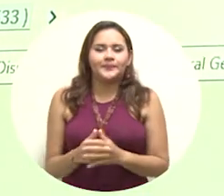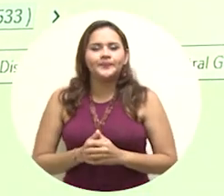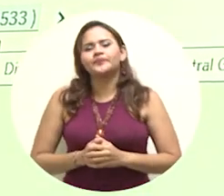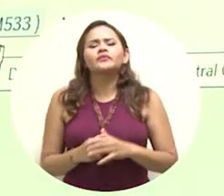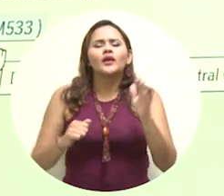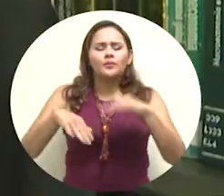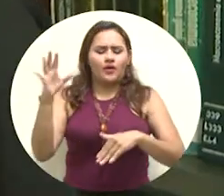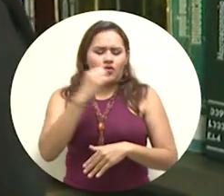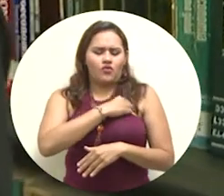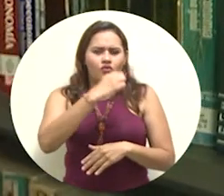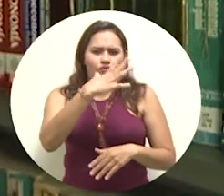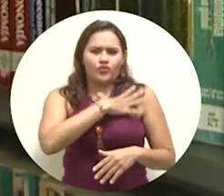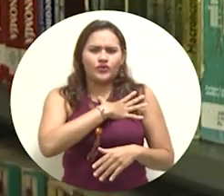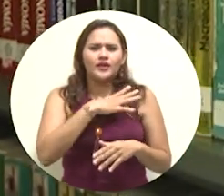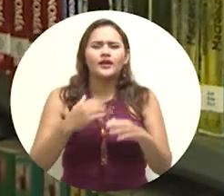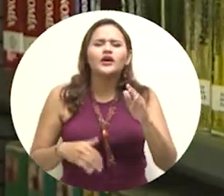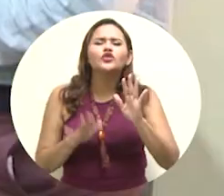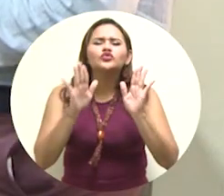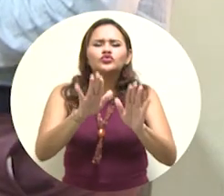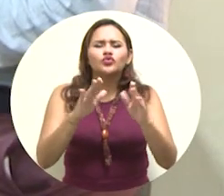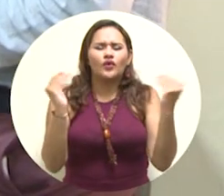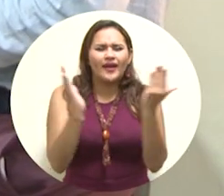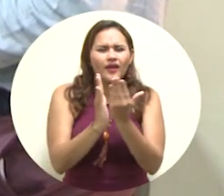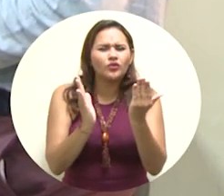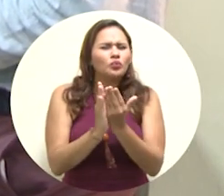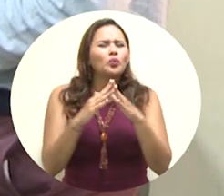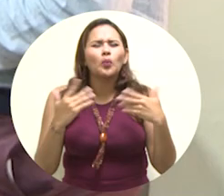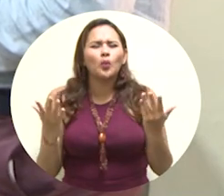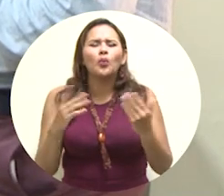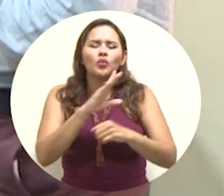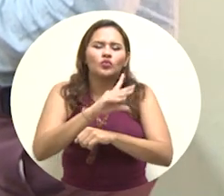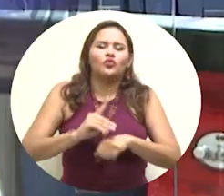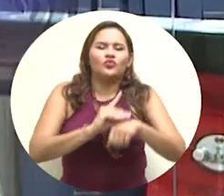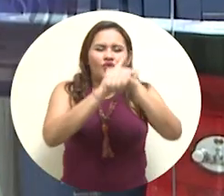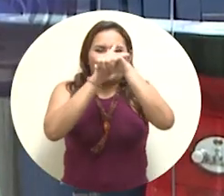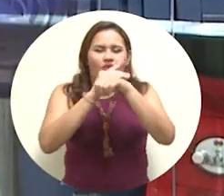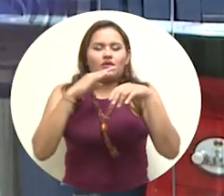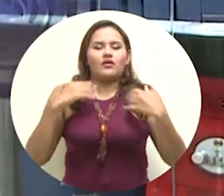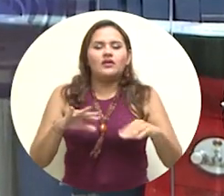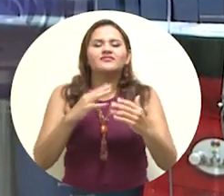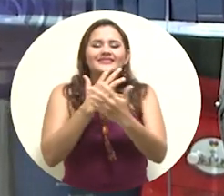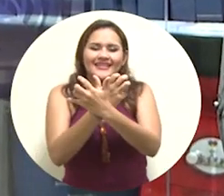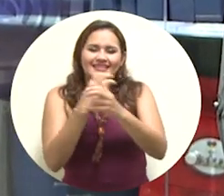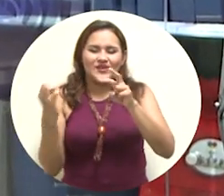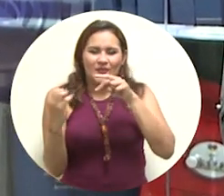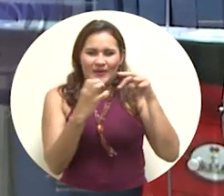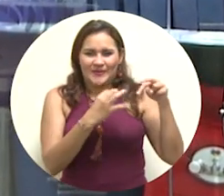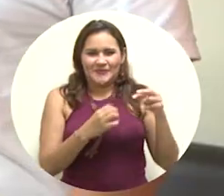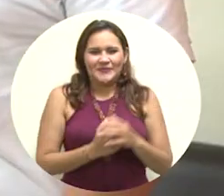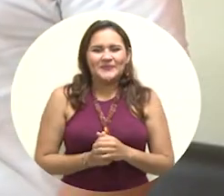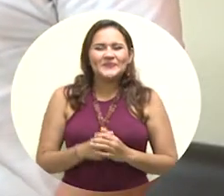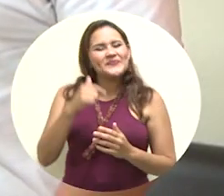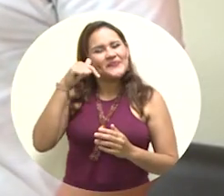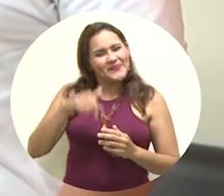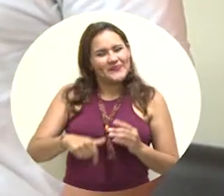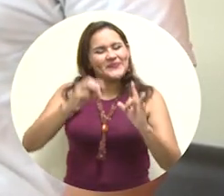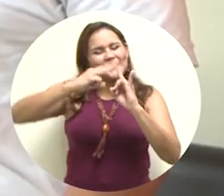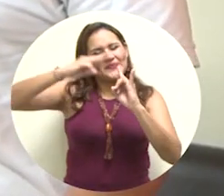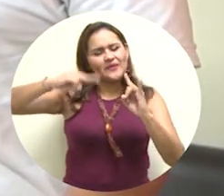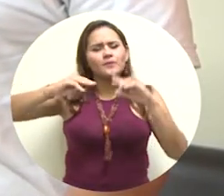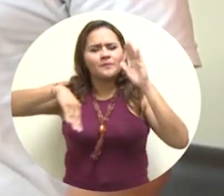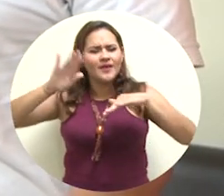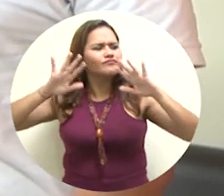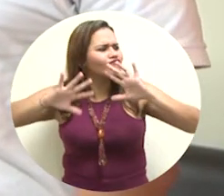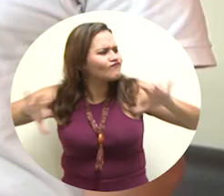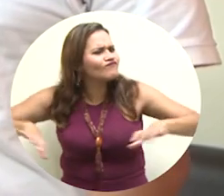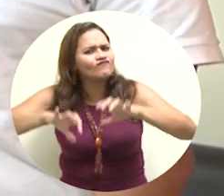la oportunidad de avanzar en sus estudios a través del doctorado en Ciencias de la Educación de la Alma Mater y desarrollar actividades en diferentes